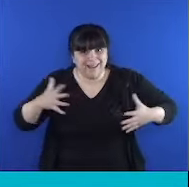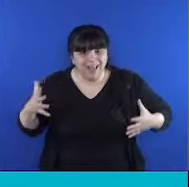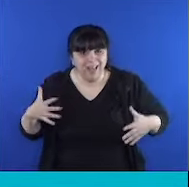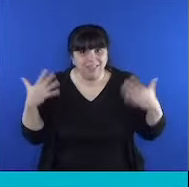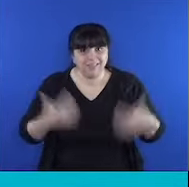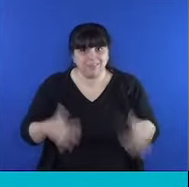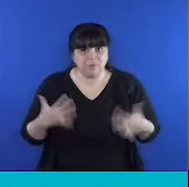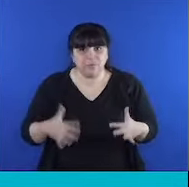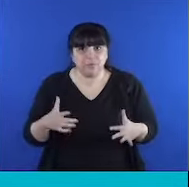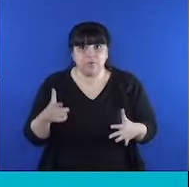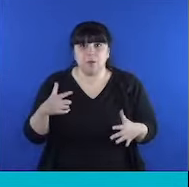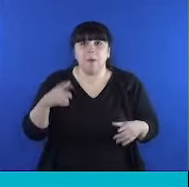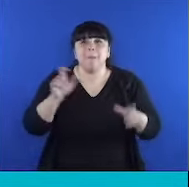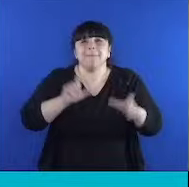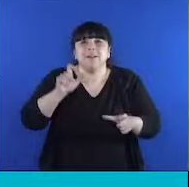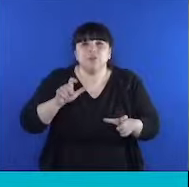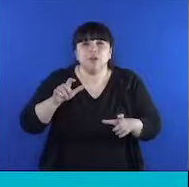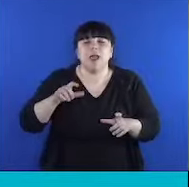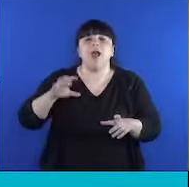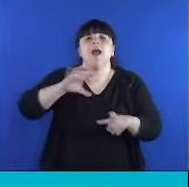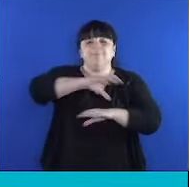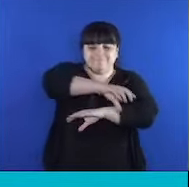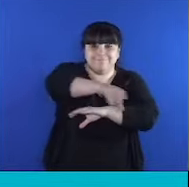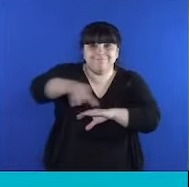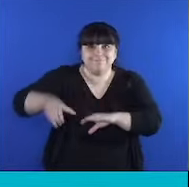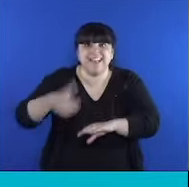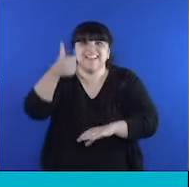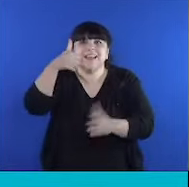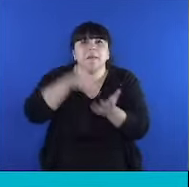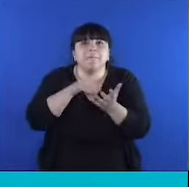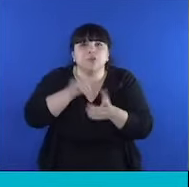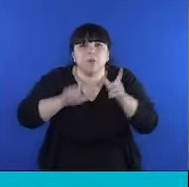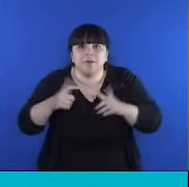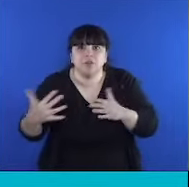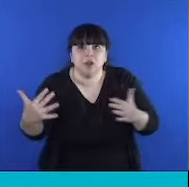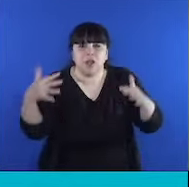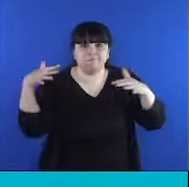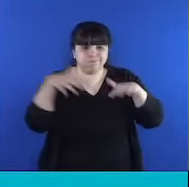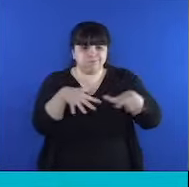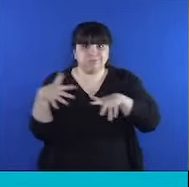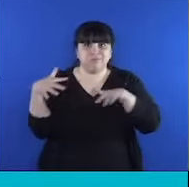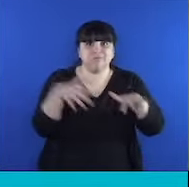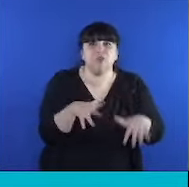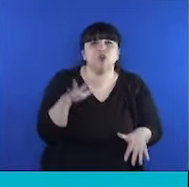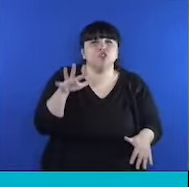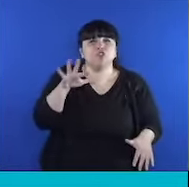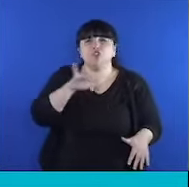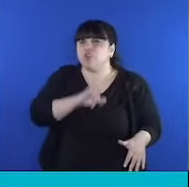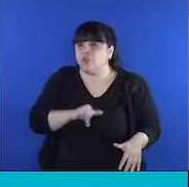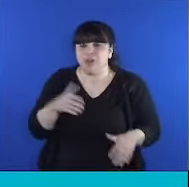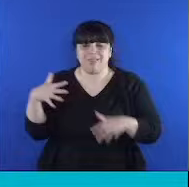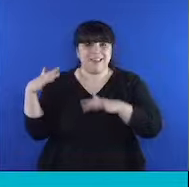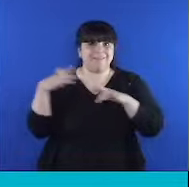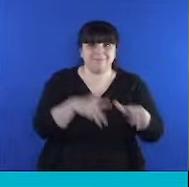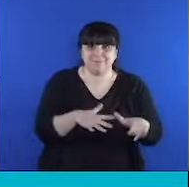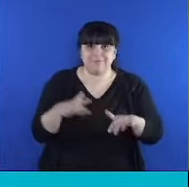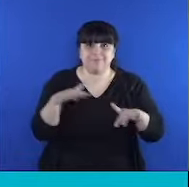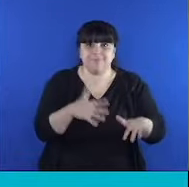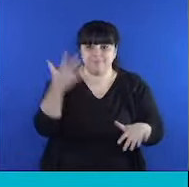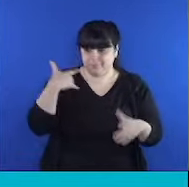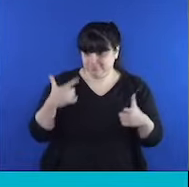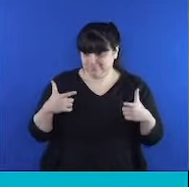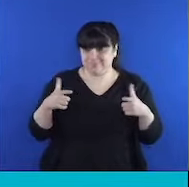rato, una población del oeste del conurbano de 6 millones de habitantes, que van 6.000 personas todos los días. Cuando estábamos